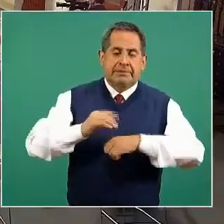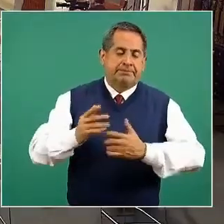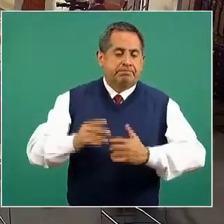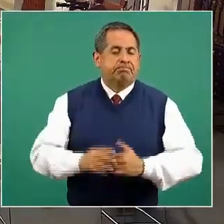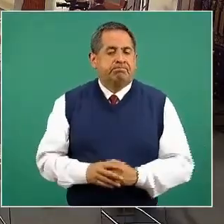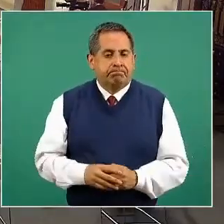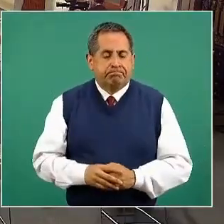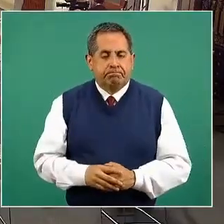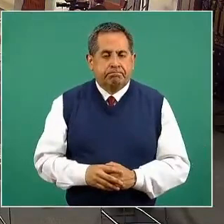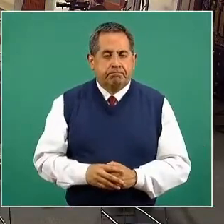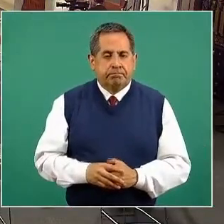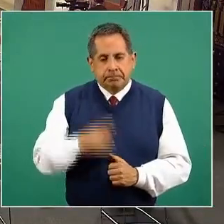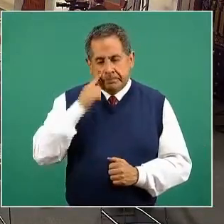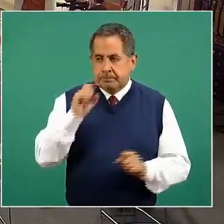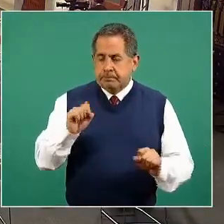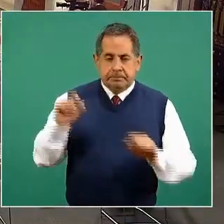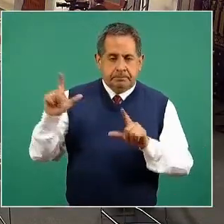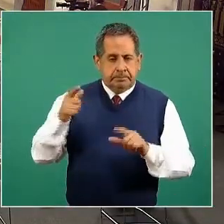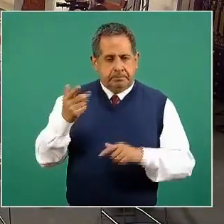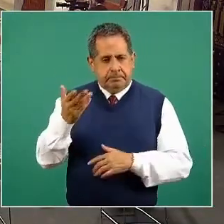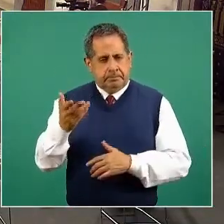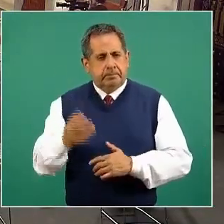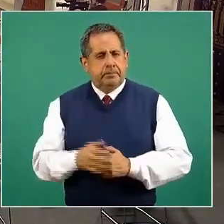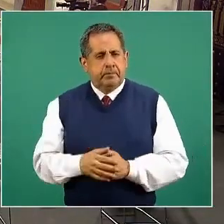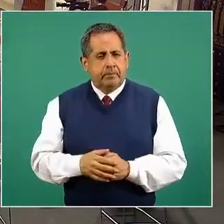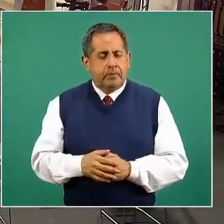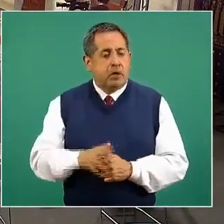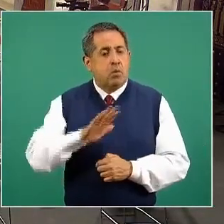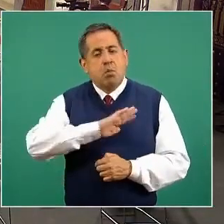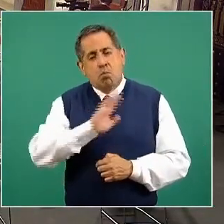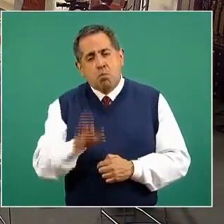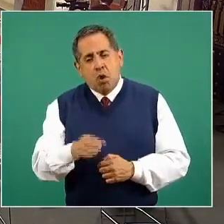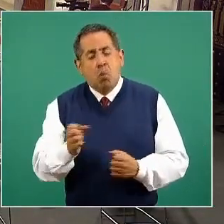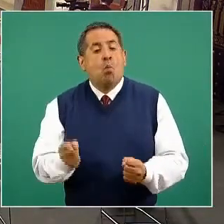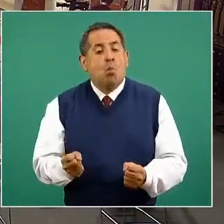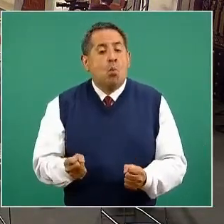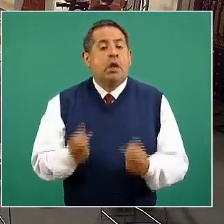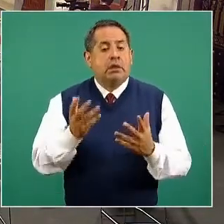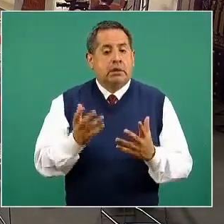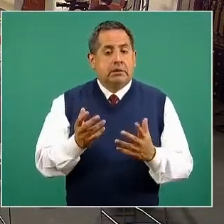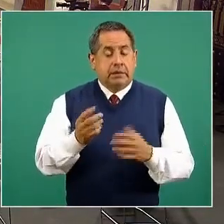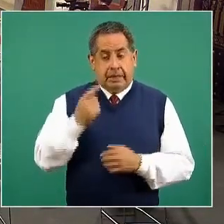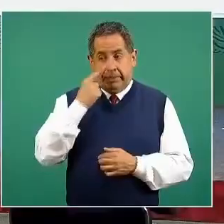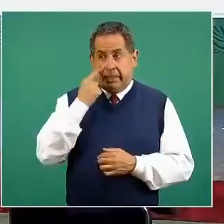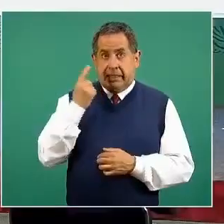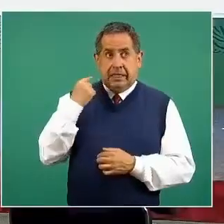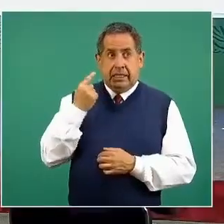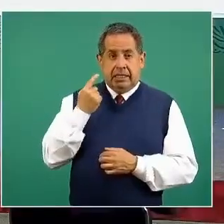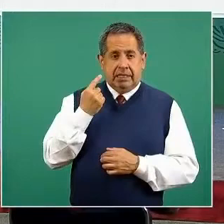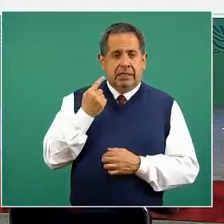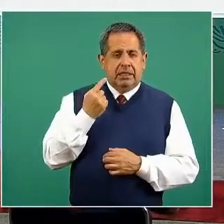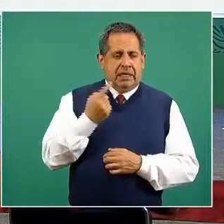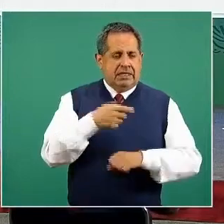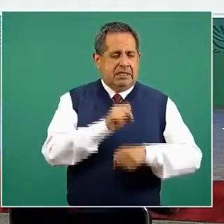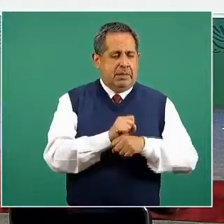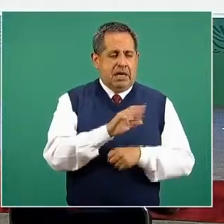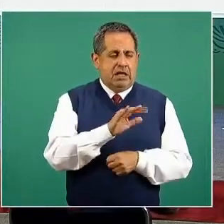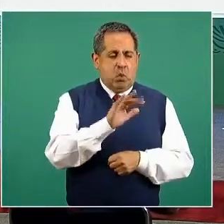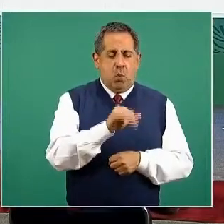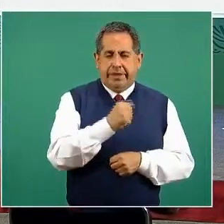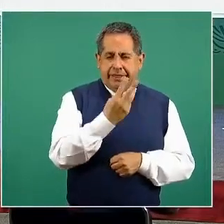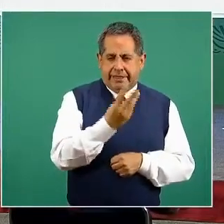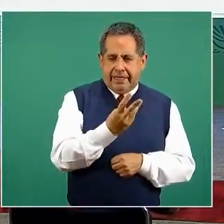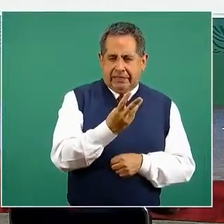siguiente diapositiva. Aquí vemos el comportamiento de la letalidad desde que abrió en la semana actual, la 53